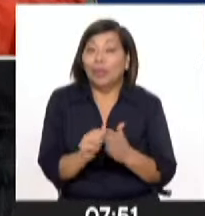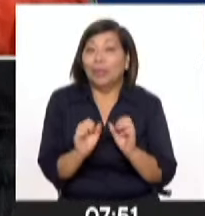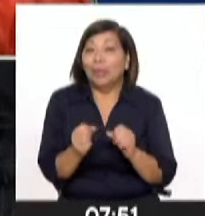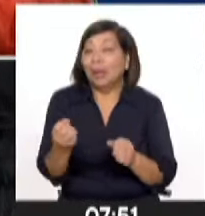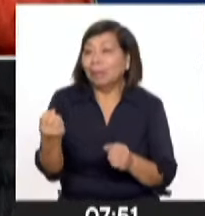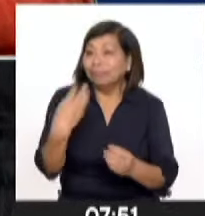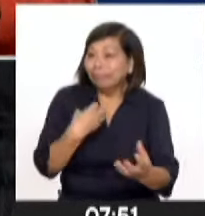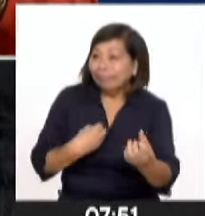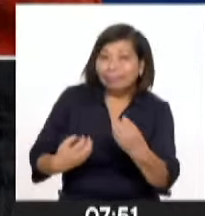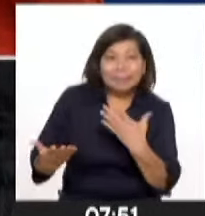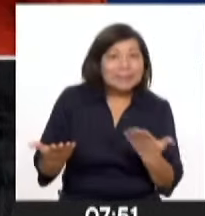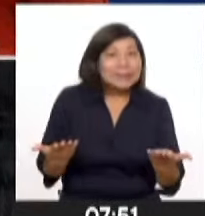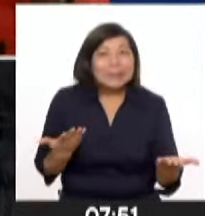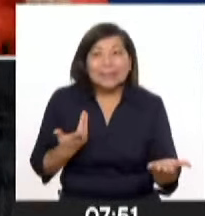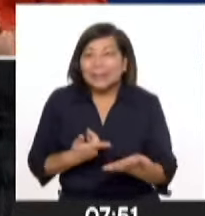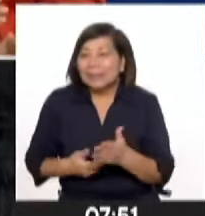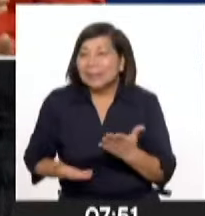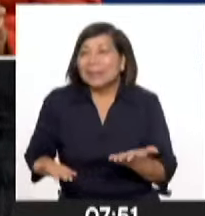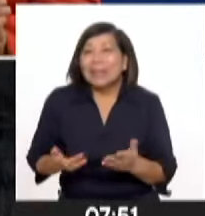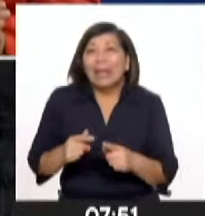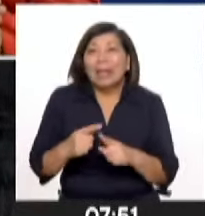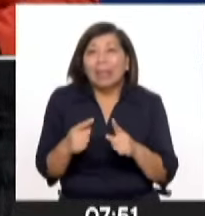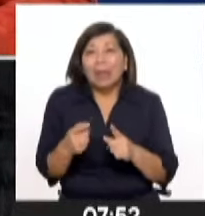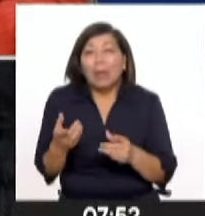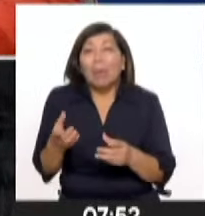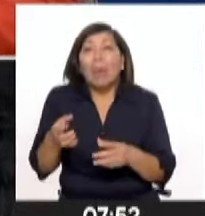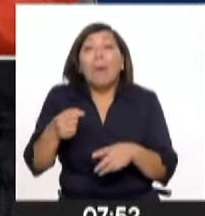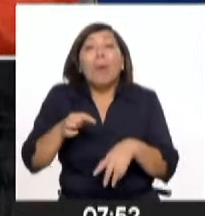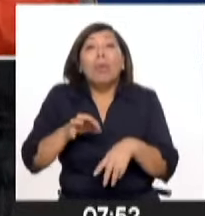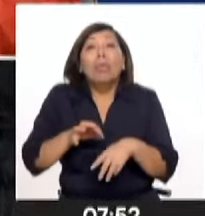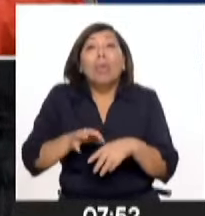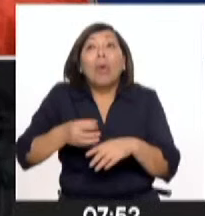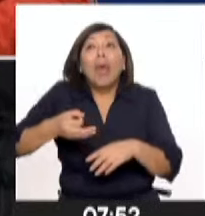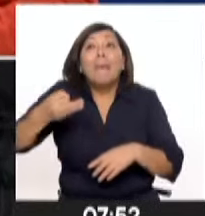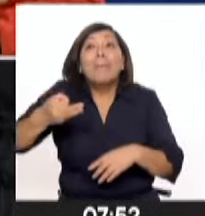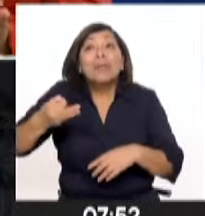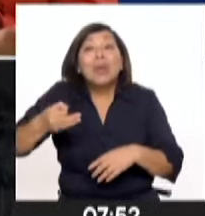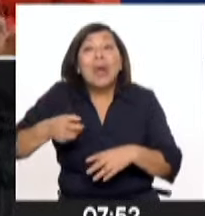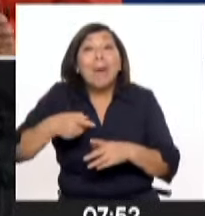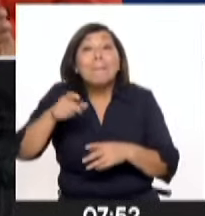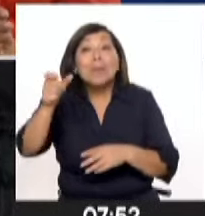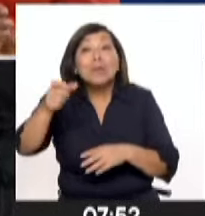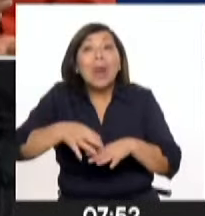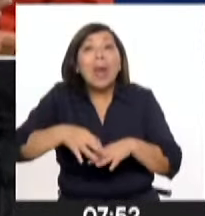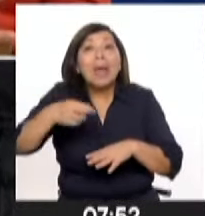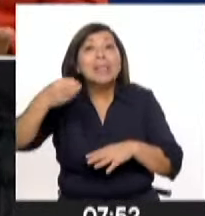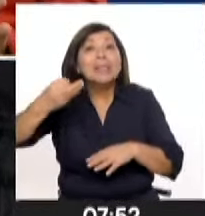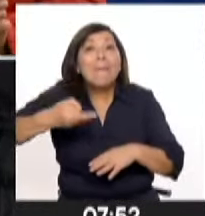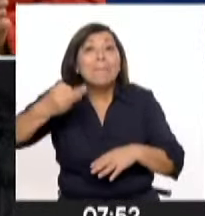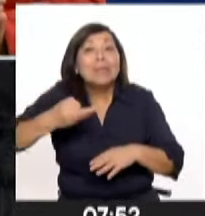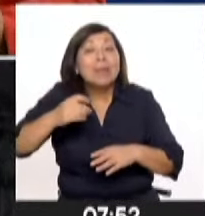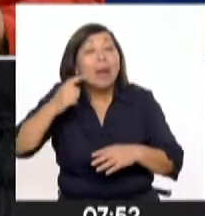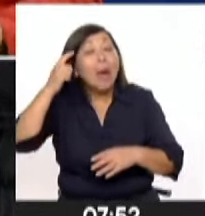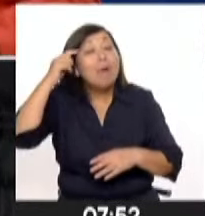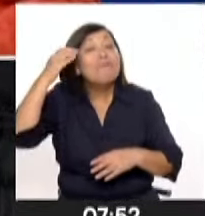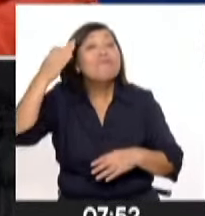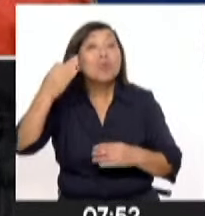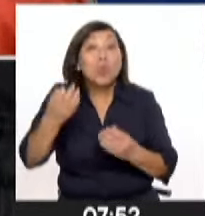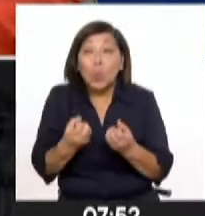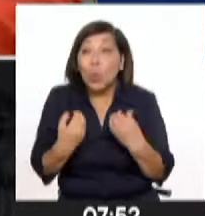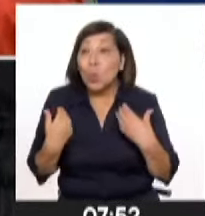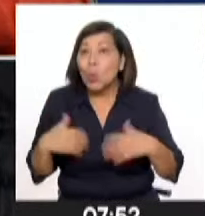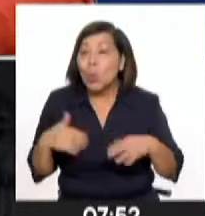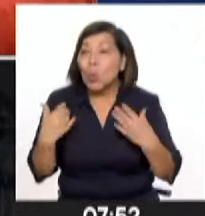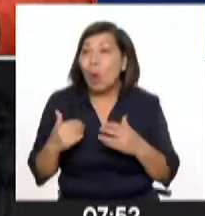están diciendo las entidades científicas son pronósticos. Y estamos preparándonos para un pronóstico